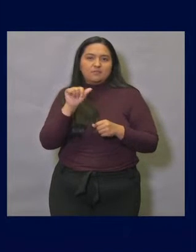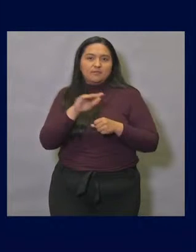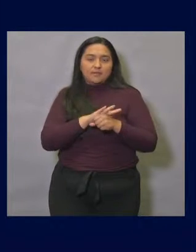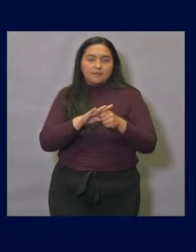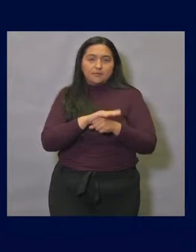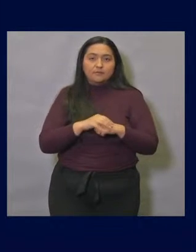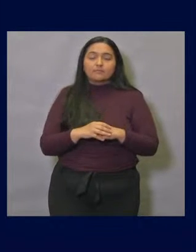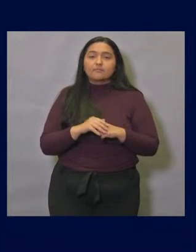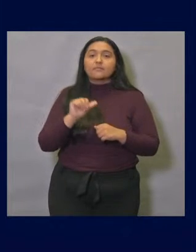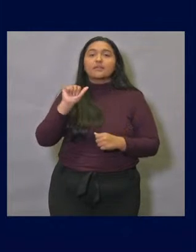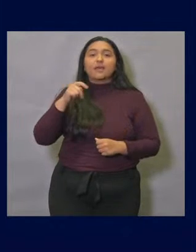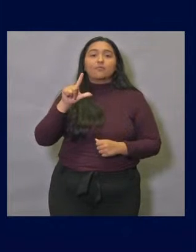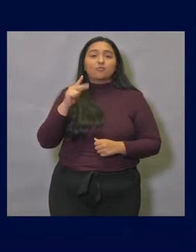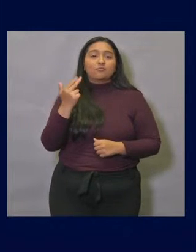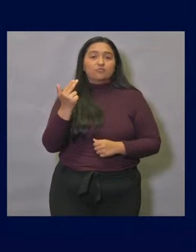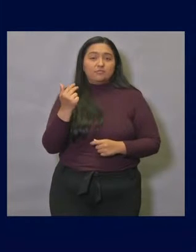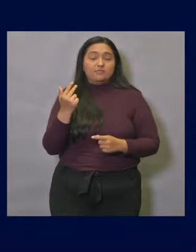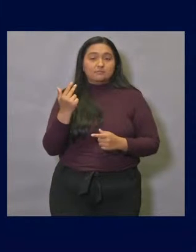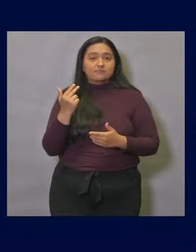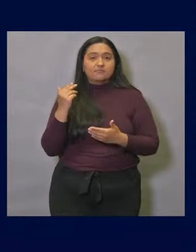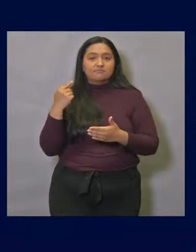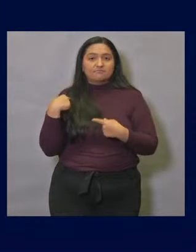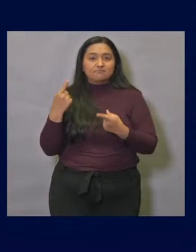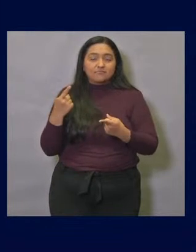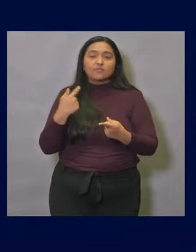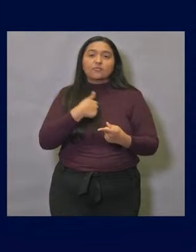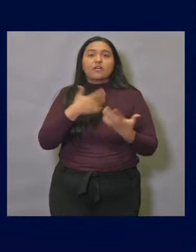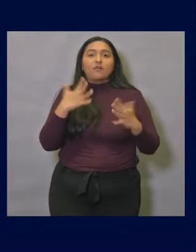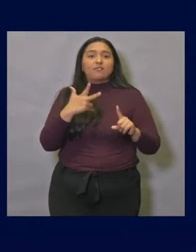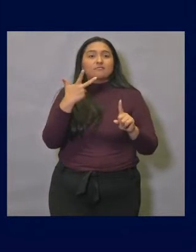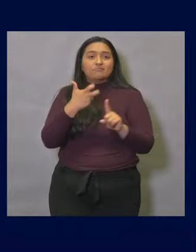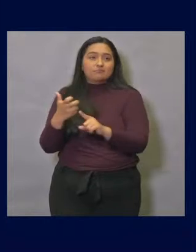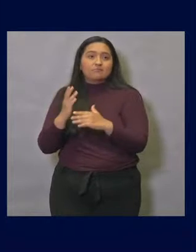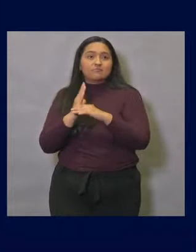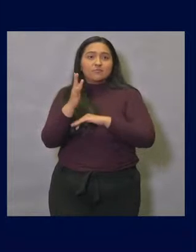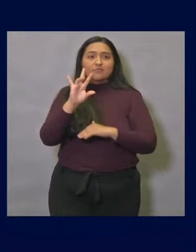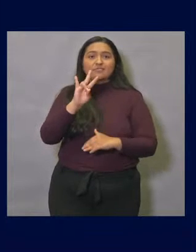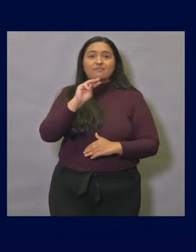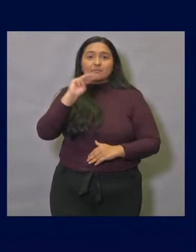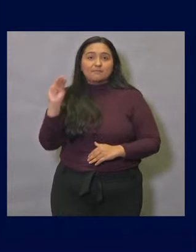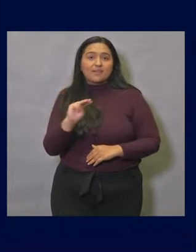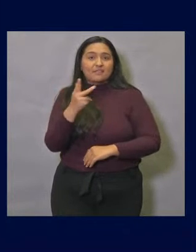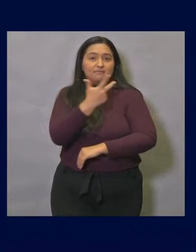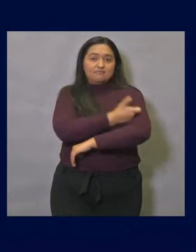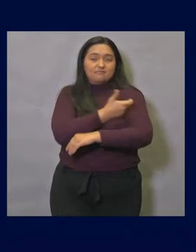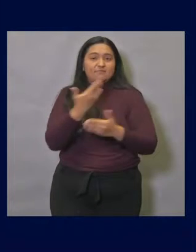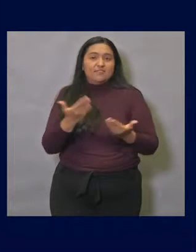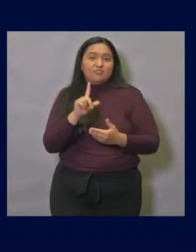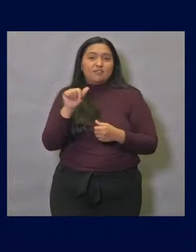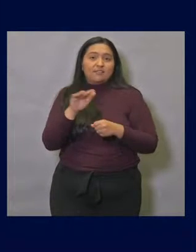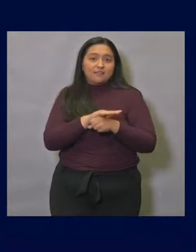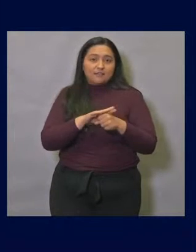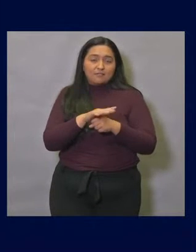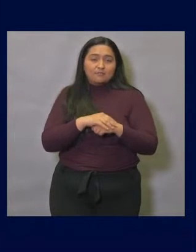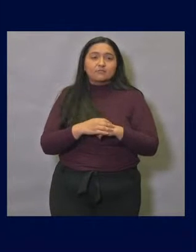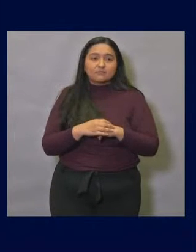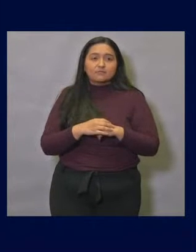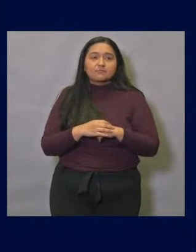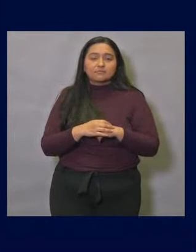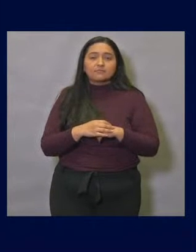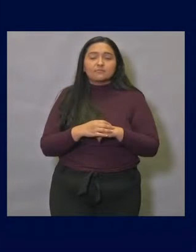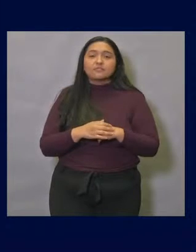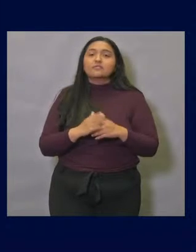hemos administrado más de 7 millones de dosis de vacuna en el condado. Como ya señalamos, más